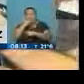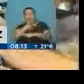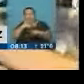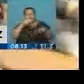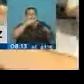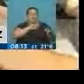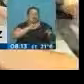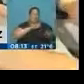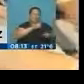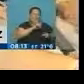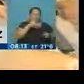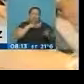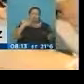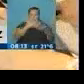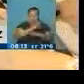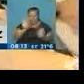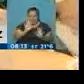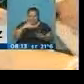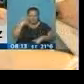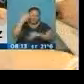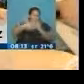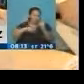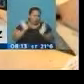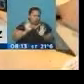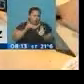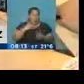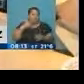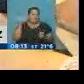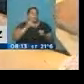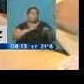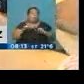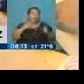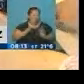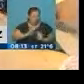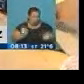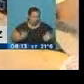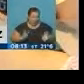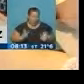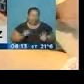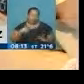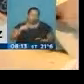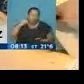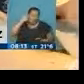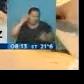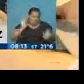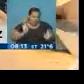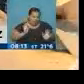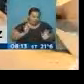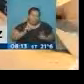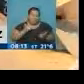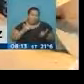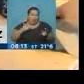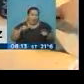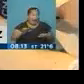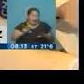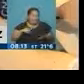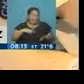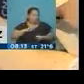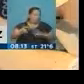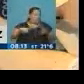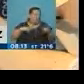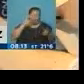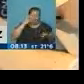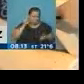militancias. No tiene por qué cruzarse ni tiene por qué haber conflicto porque nadie los busca. Entiendo yo, no tiene por qué suceder las cosas